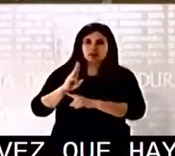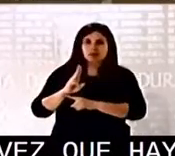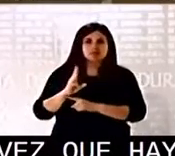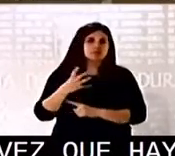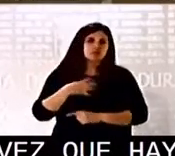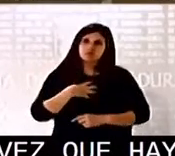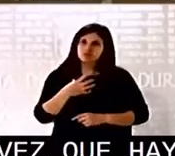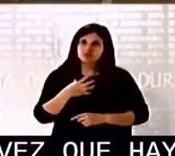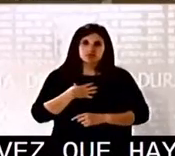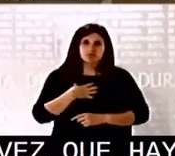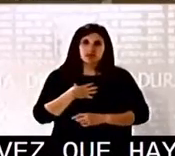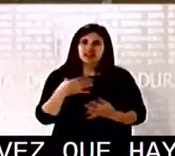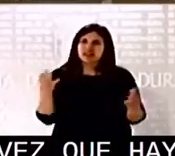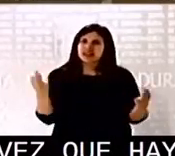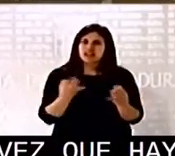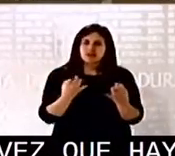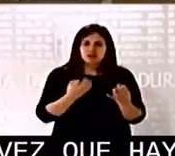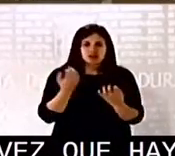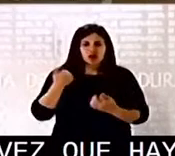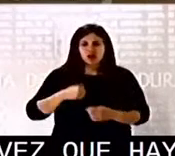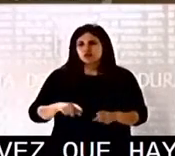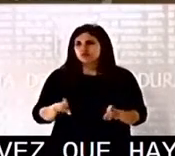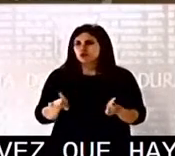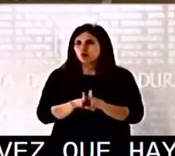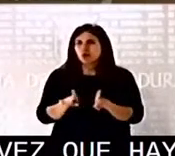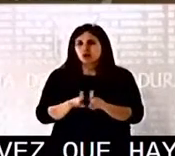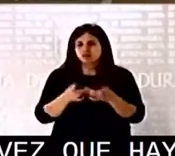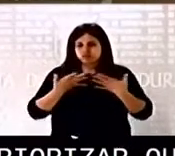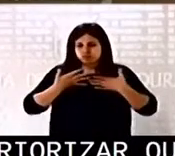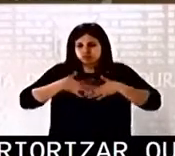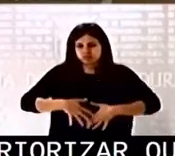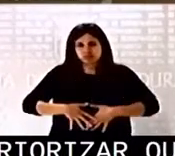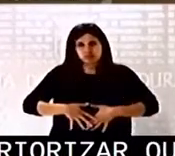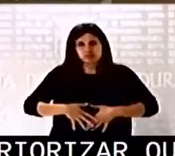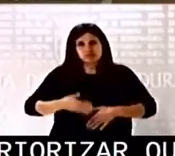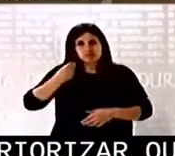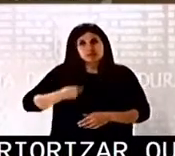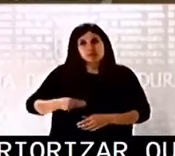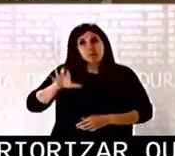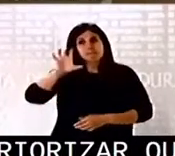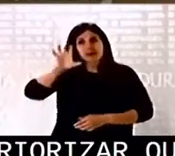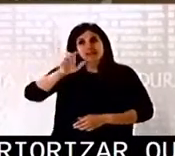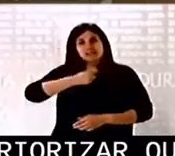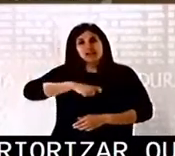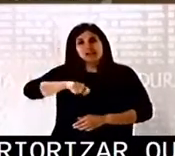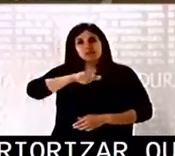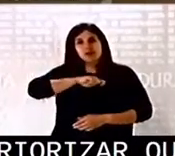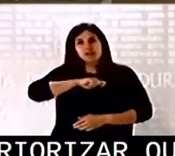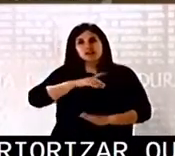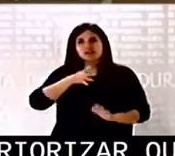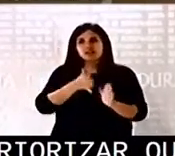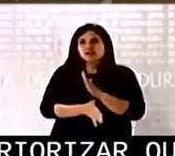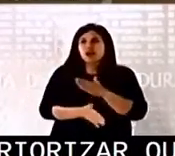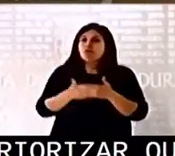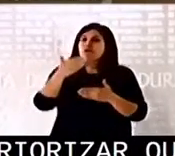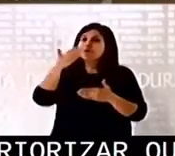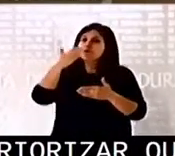Tenemos que interiorizar que este país, que España, es la frontera sur de